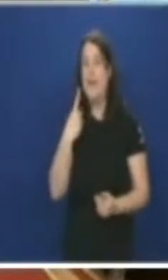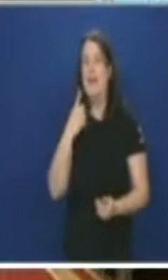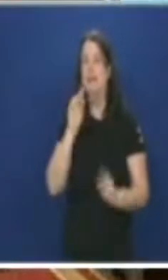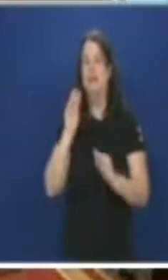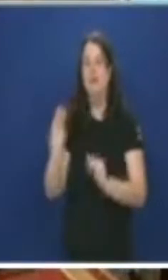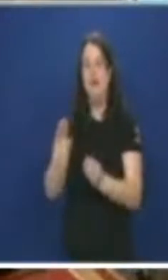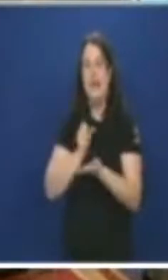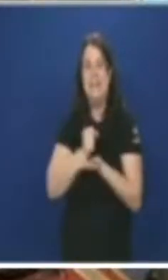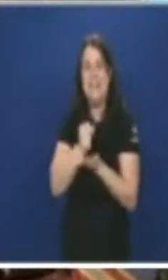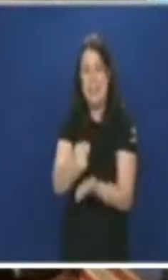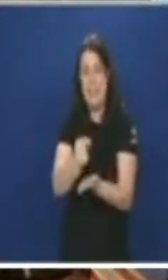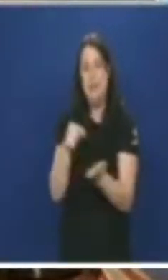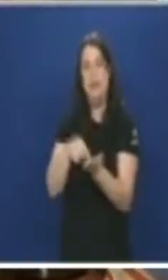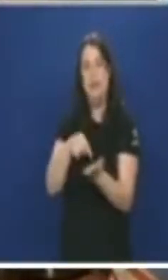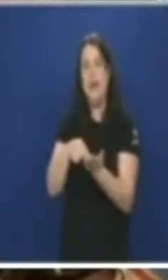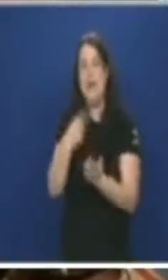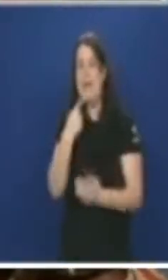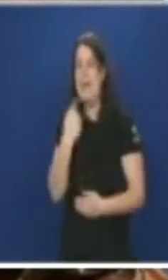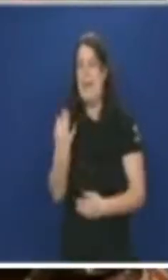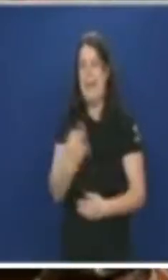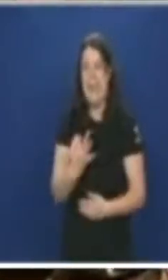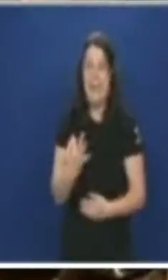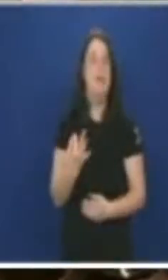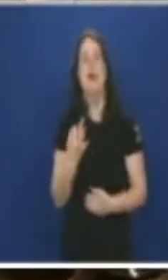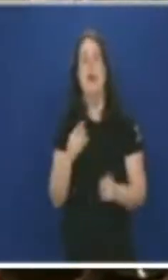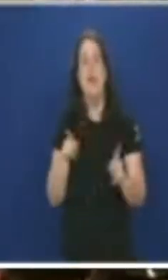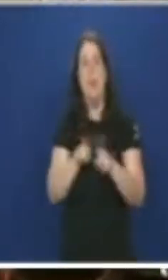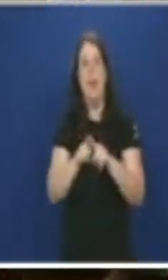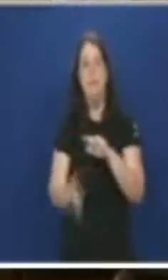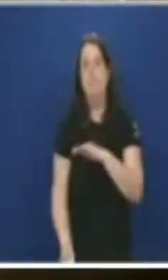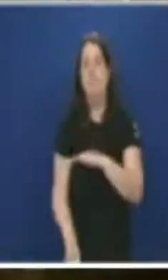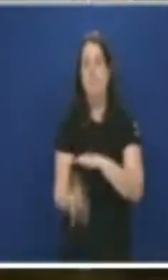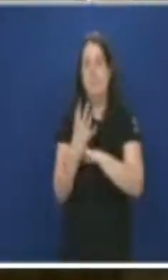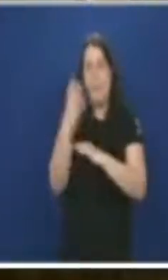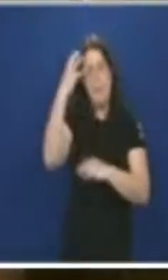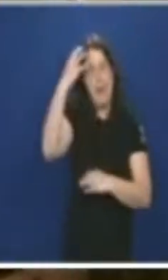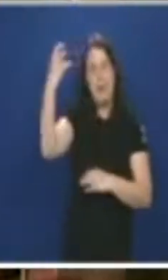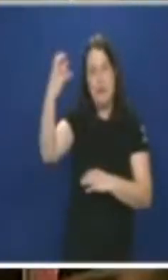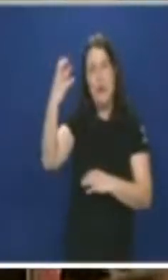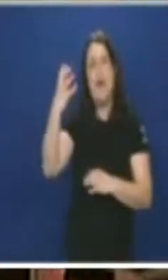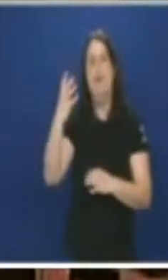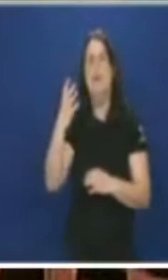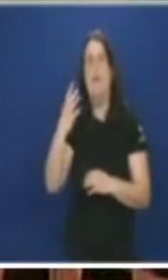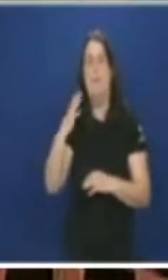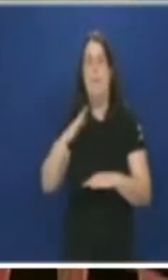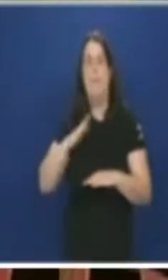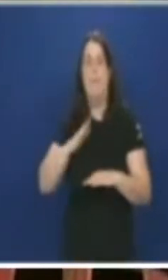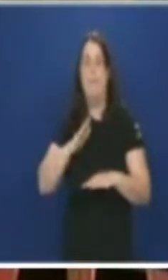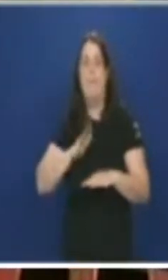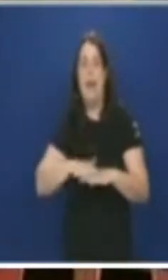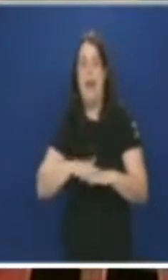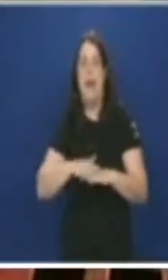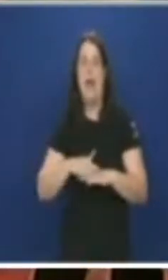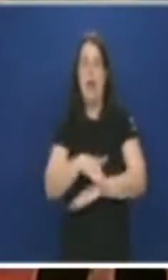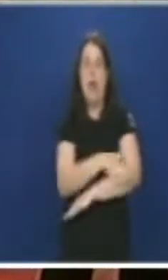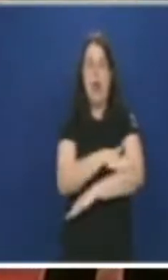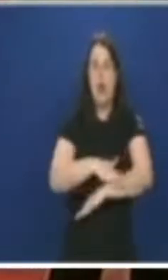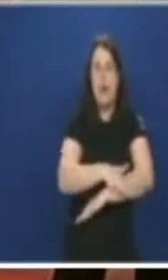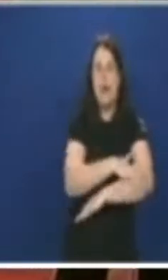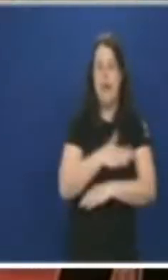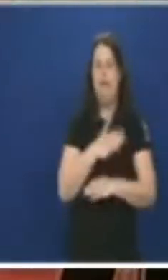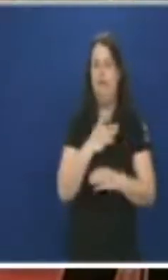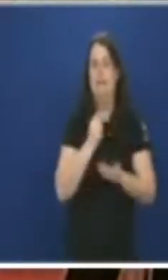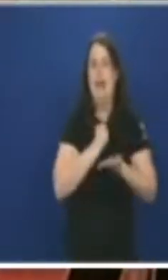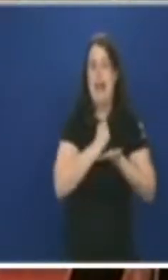testamento a constitución dun padroado para gobernar o legado material e espiritual